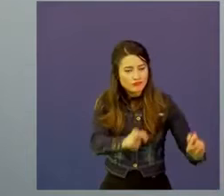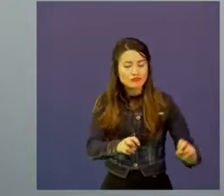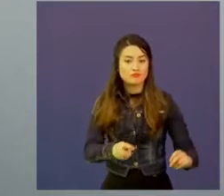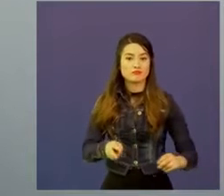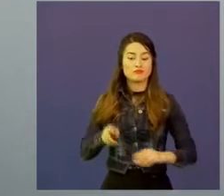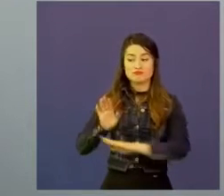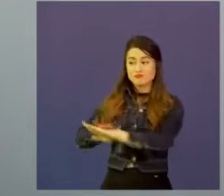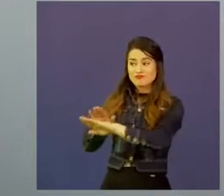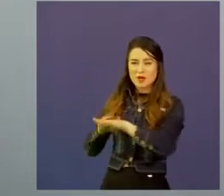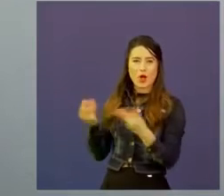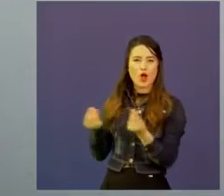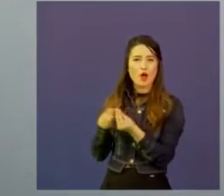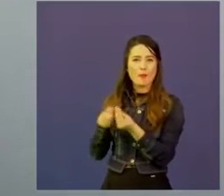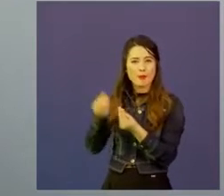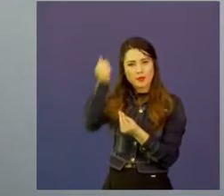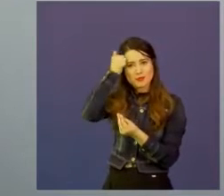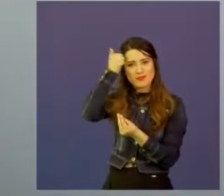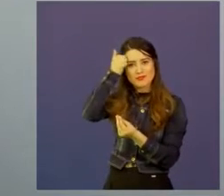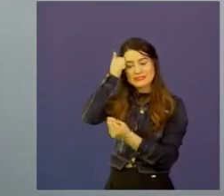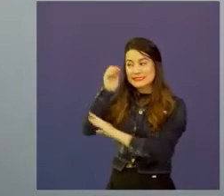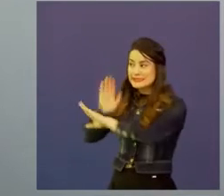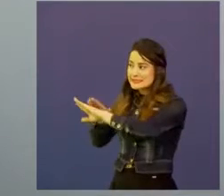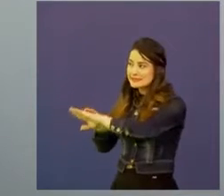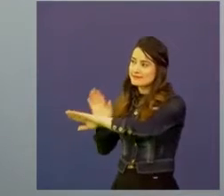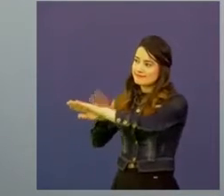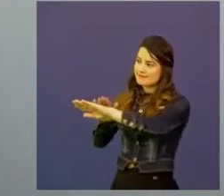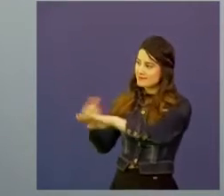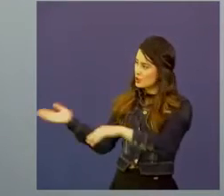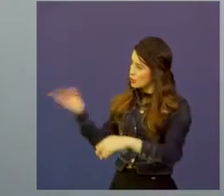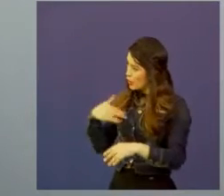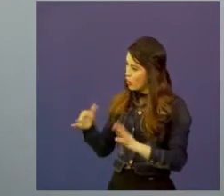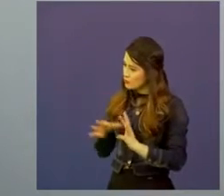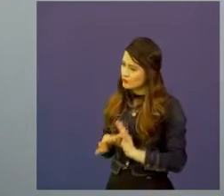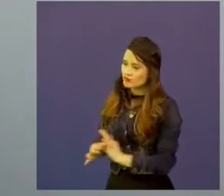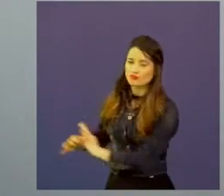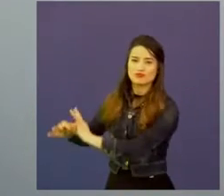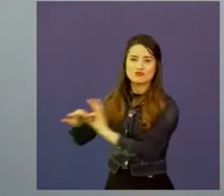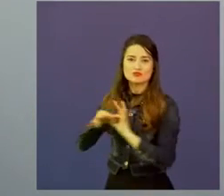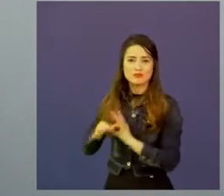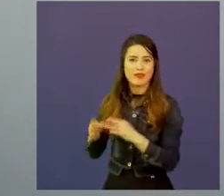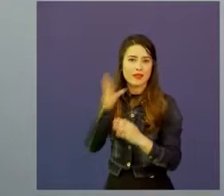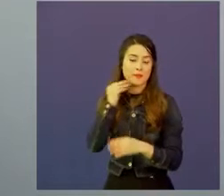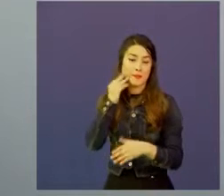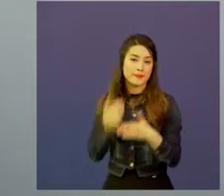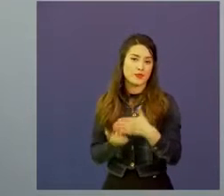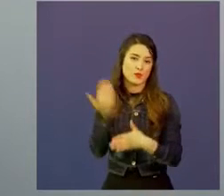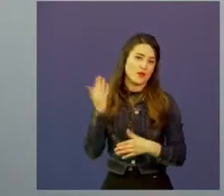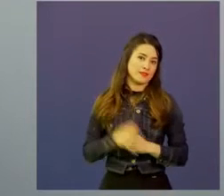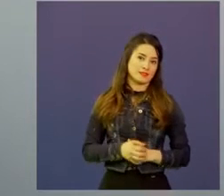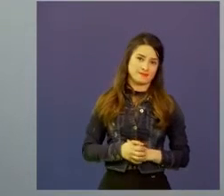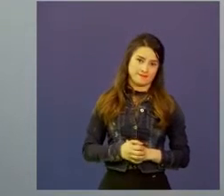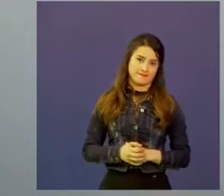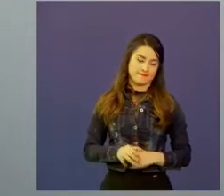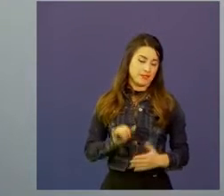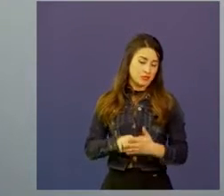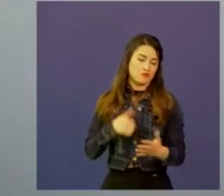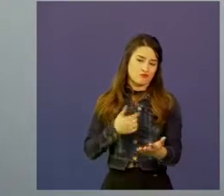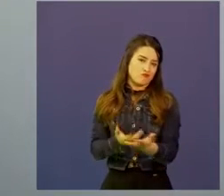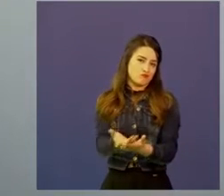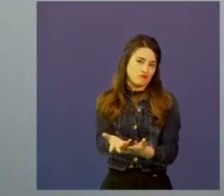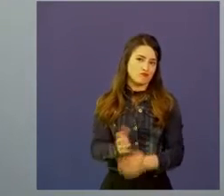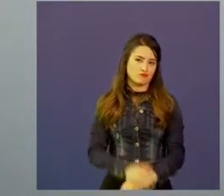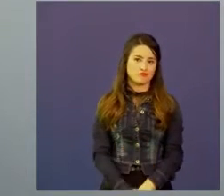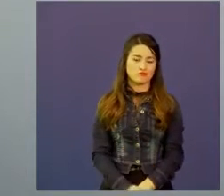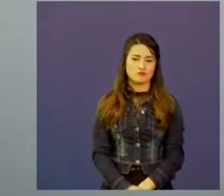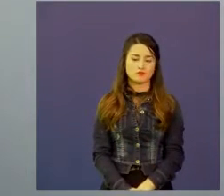los vinculen y empiecen a trabajar de manera colaborativa para poder generar nuevas experiencias. Es decir, si nosotros trabajamos,